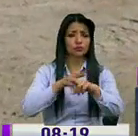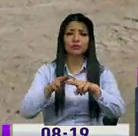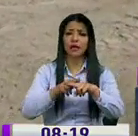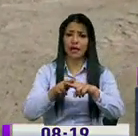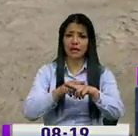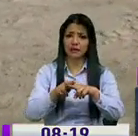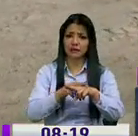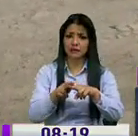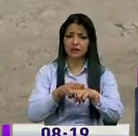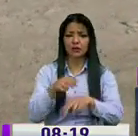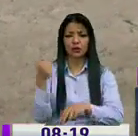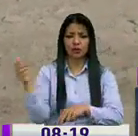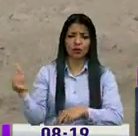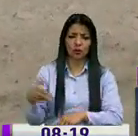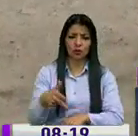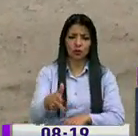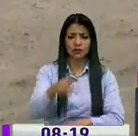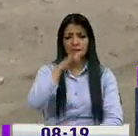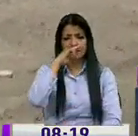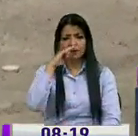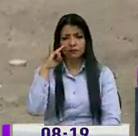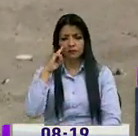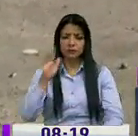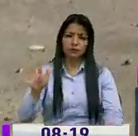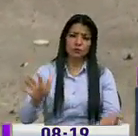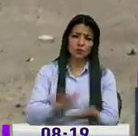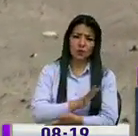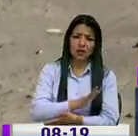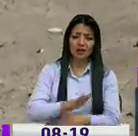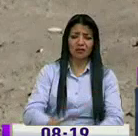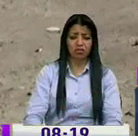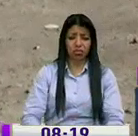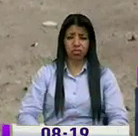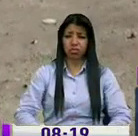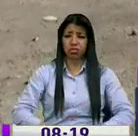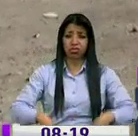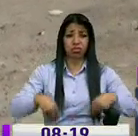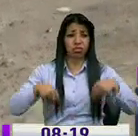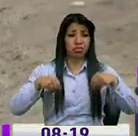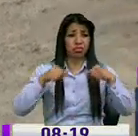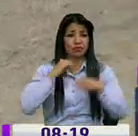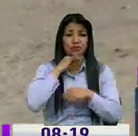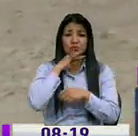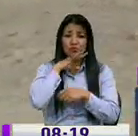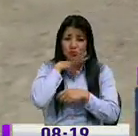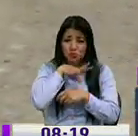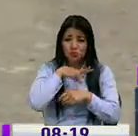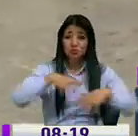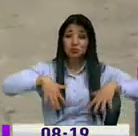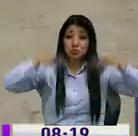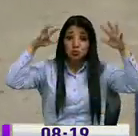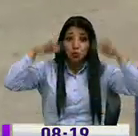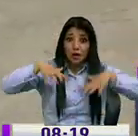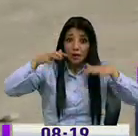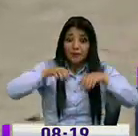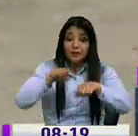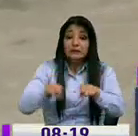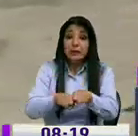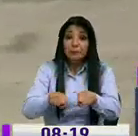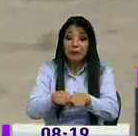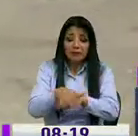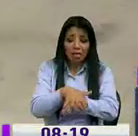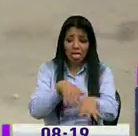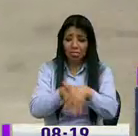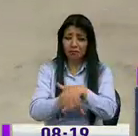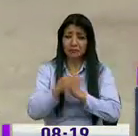vienen de afuera, los niños sufren mucho. Cuando llueve mucho sufre, señorita. Me imagino, claro, cuando llueve no se